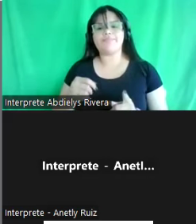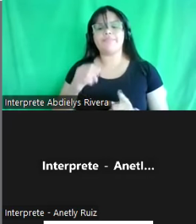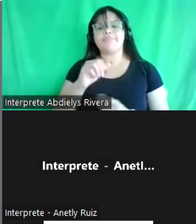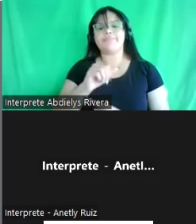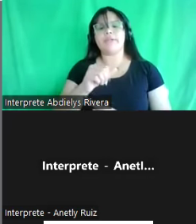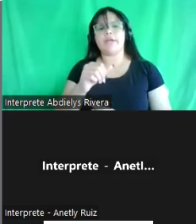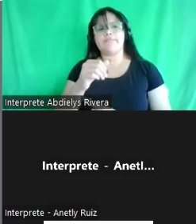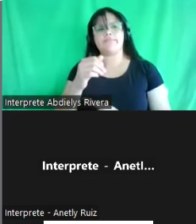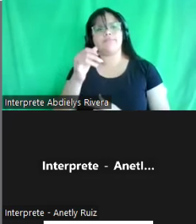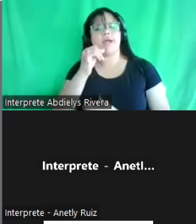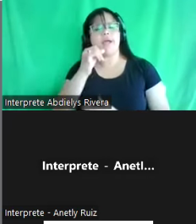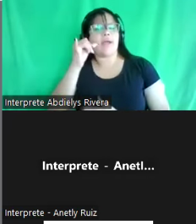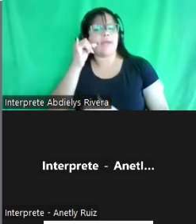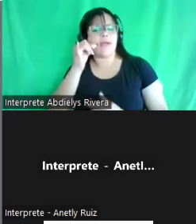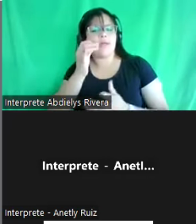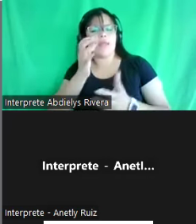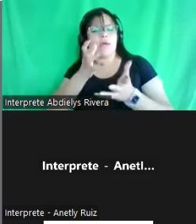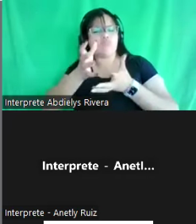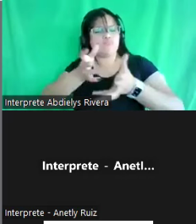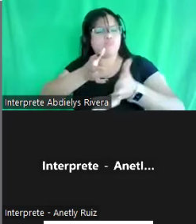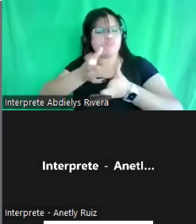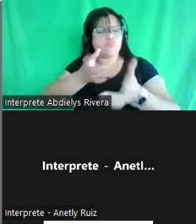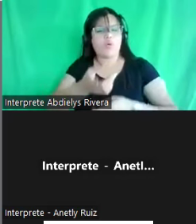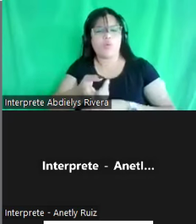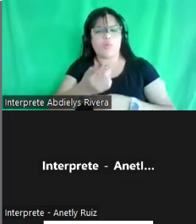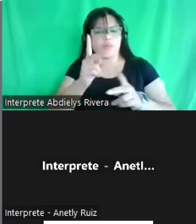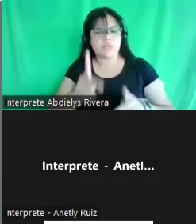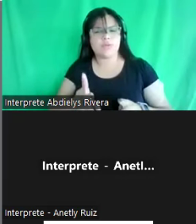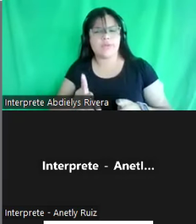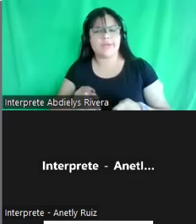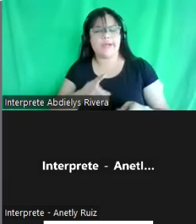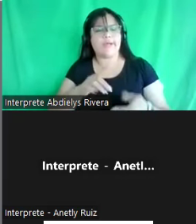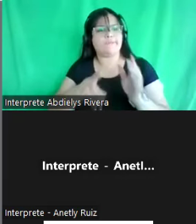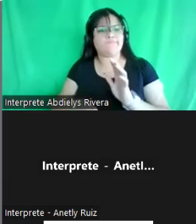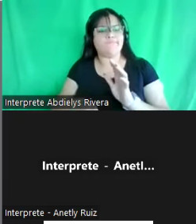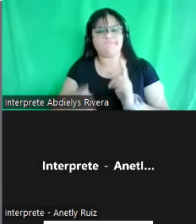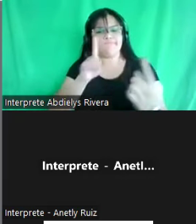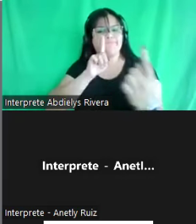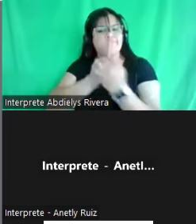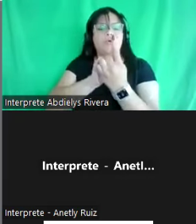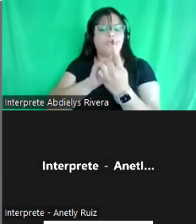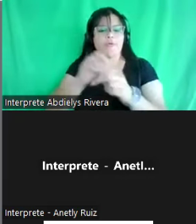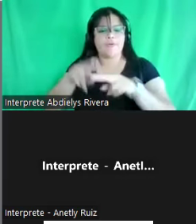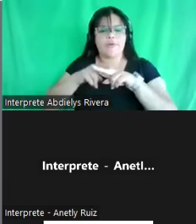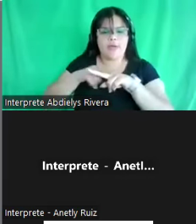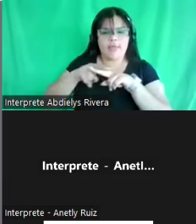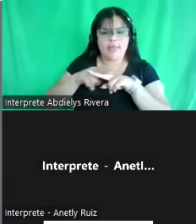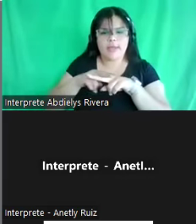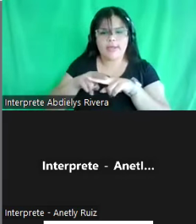estaba hablando con una persona que se encontró en el tren urbano, que le comentó que era